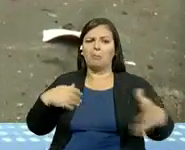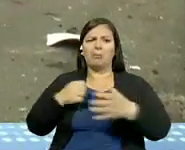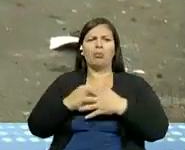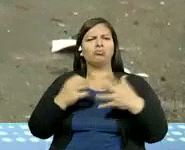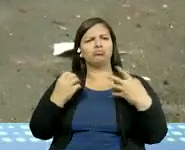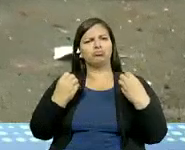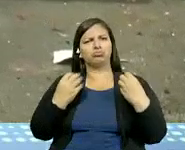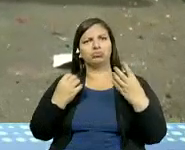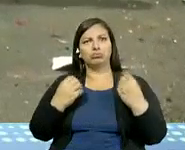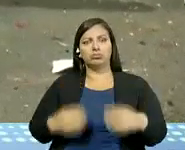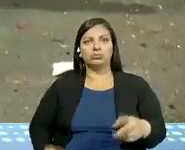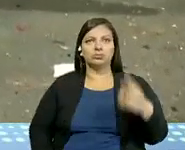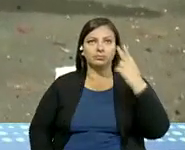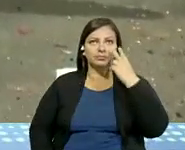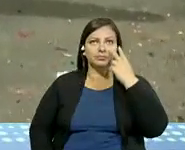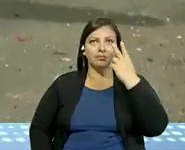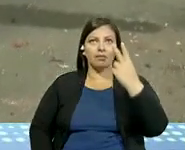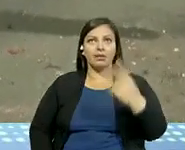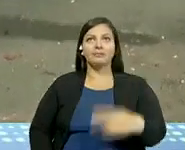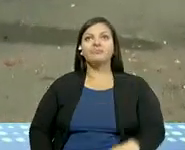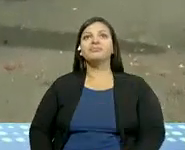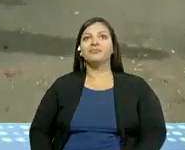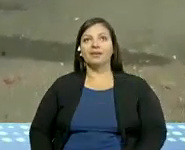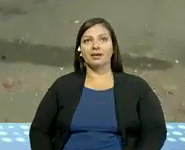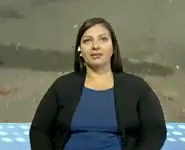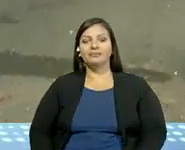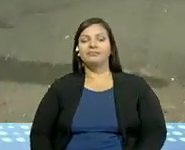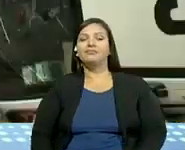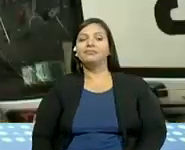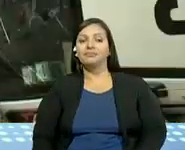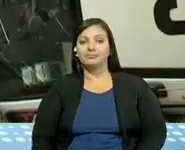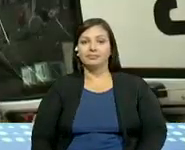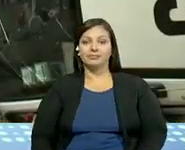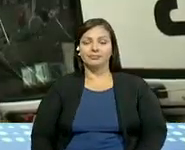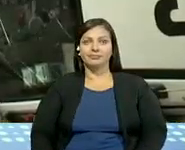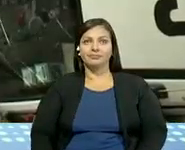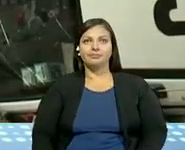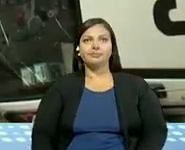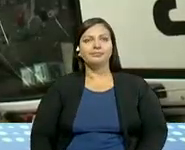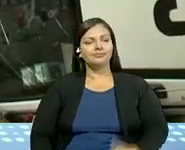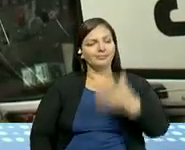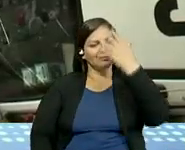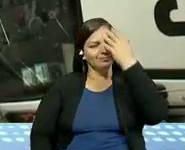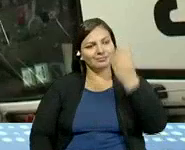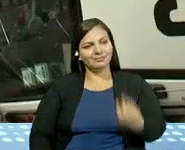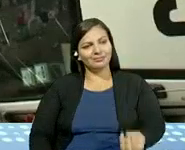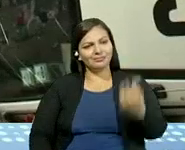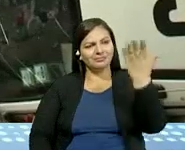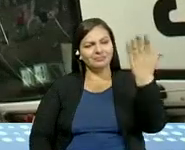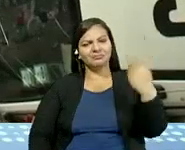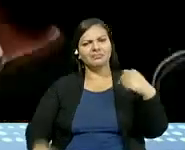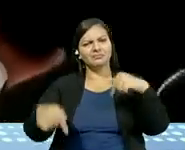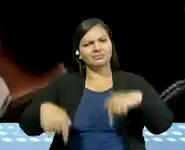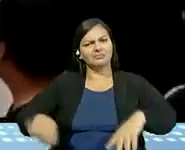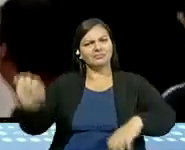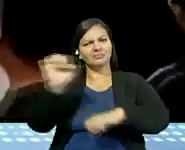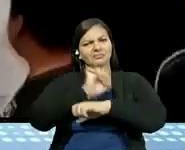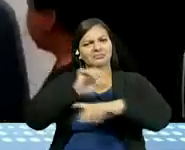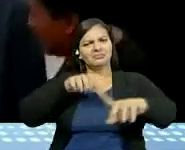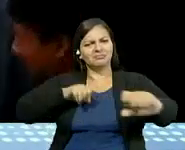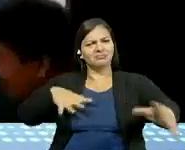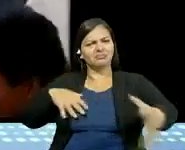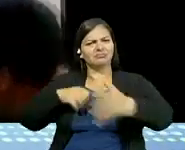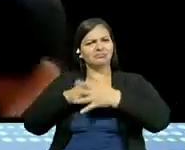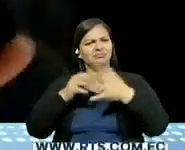pasando imágenes que realmente hablan más que por sí solas. Caballero, buenos días. Un problema que ustedes lo han tenido durante mucho